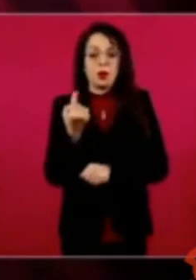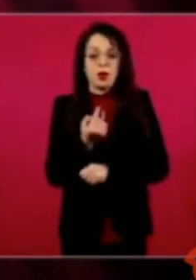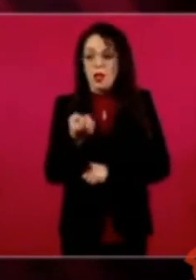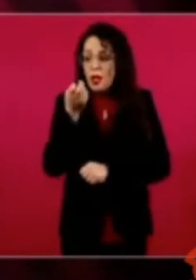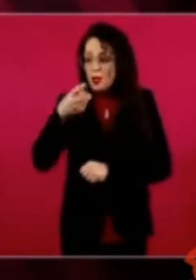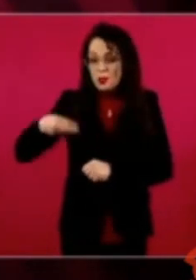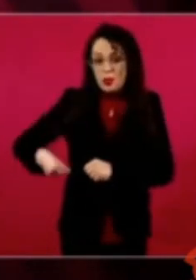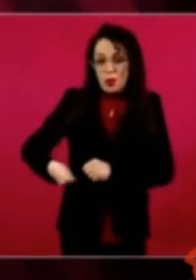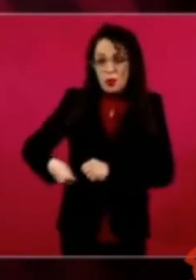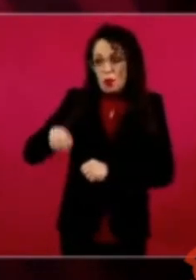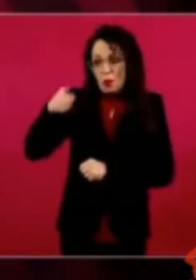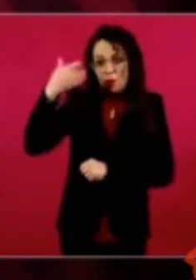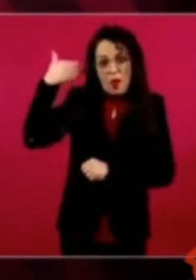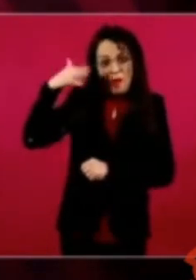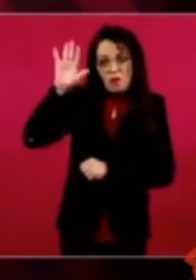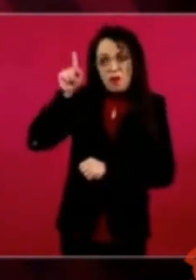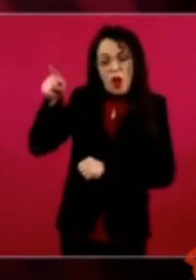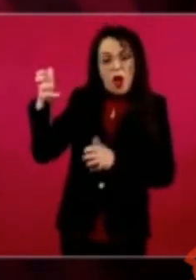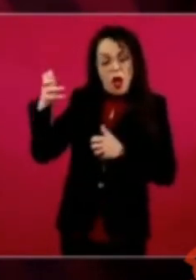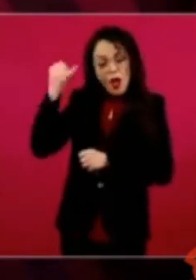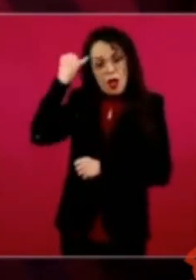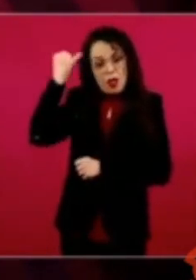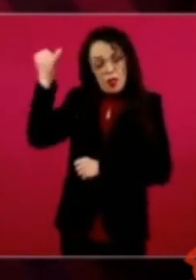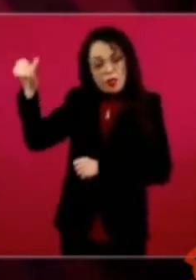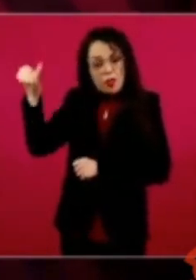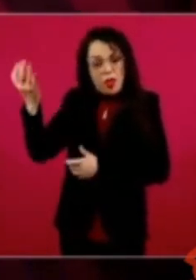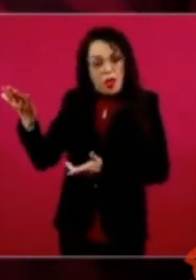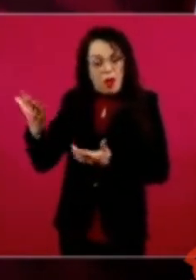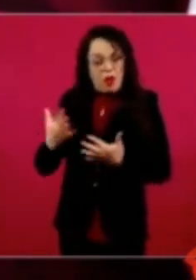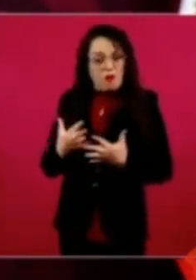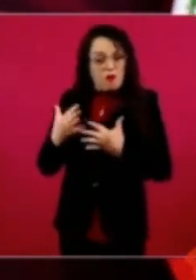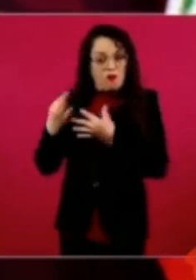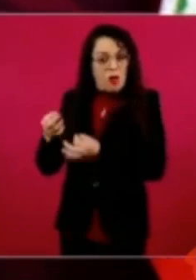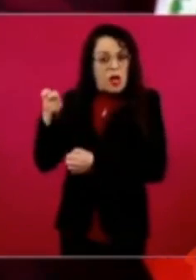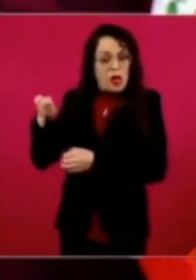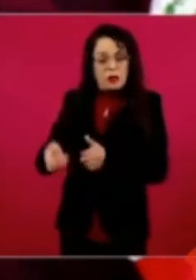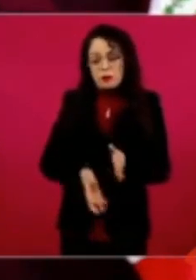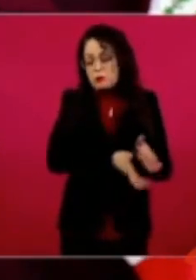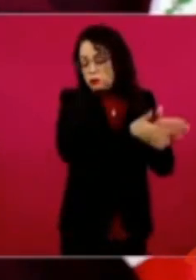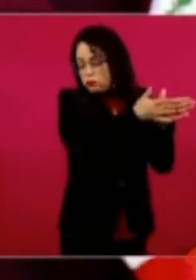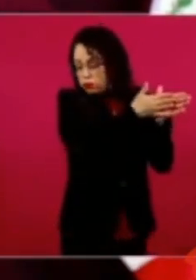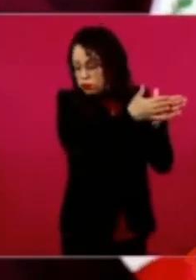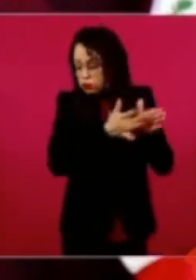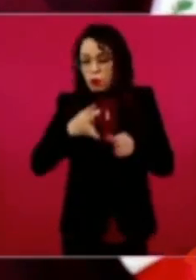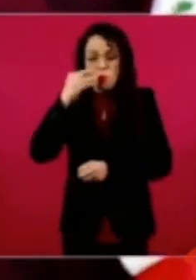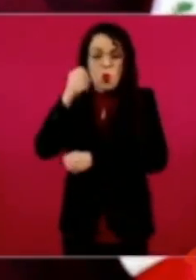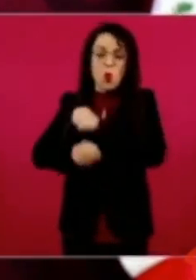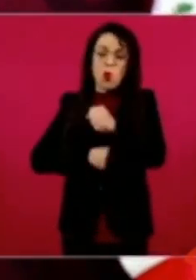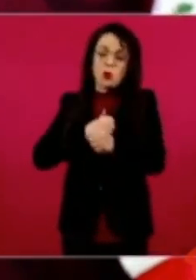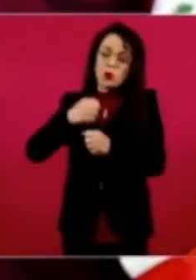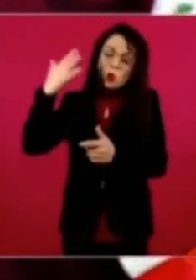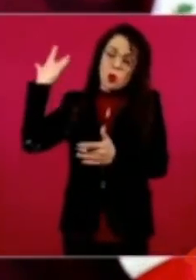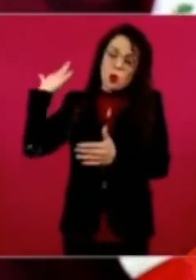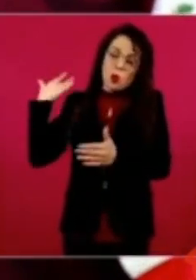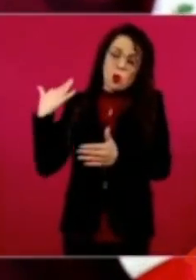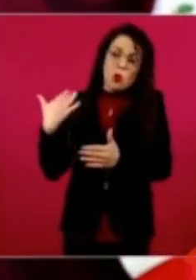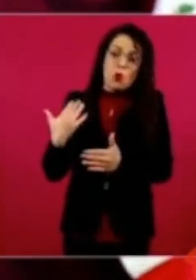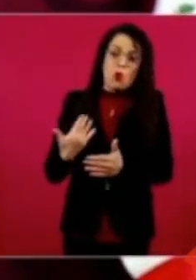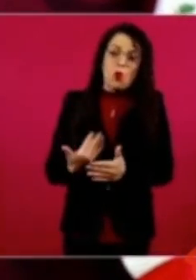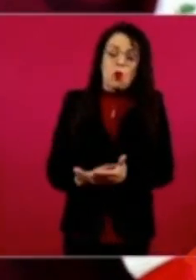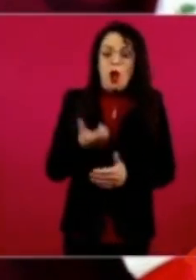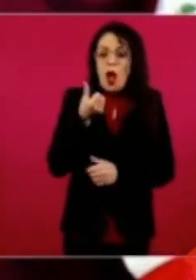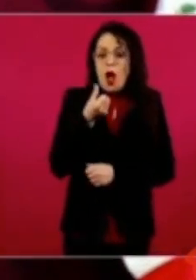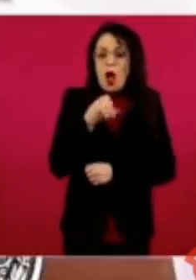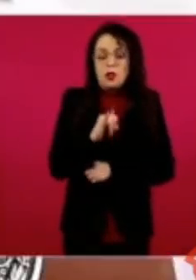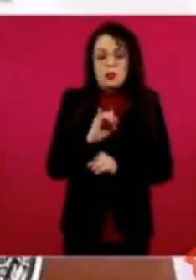y duró mucho el régimen, donde se le